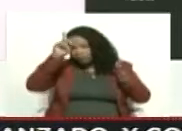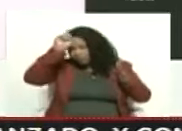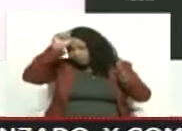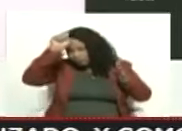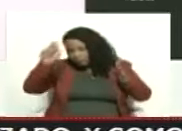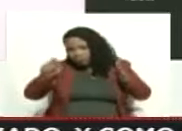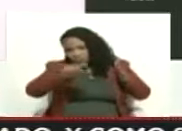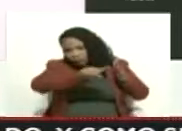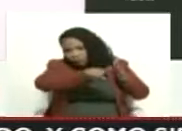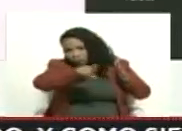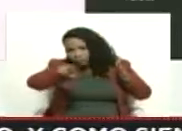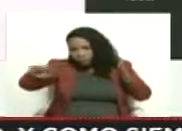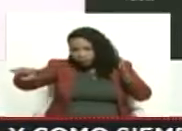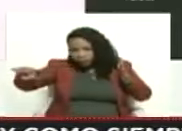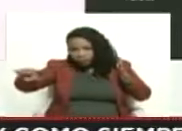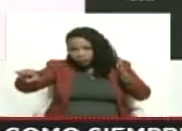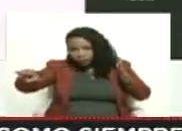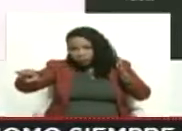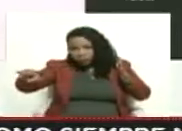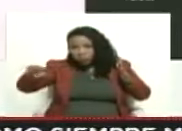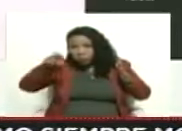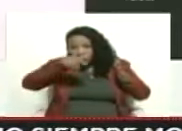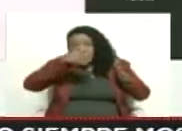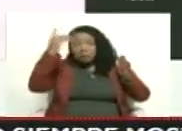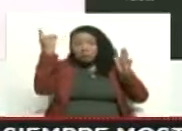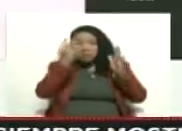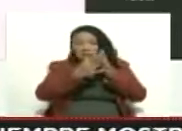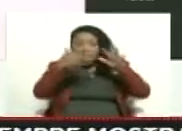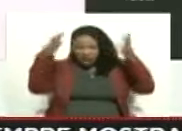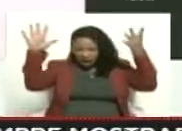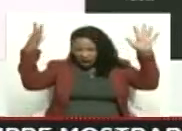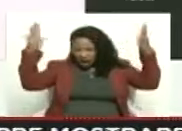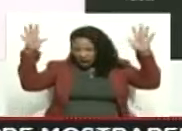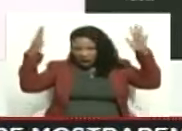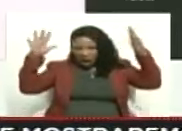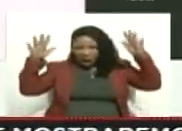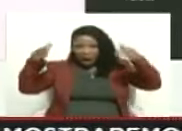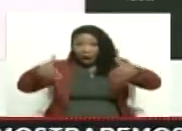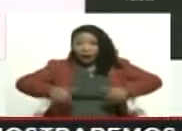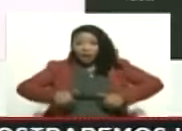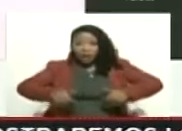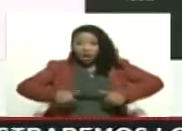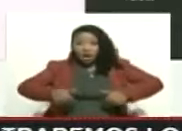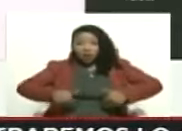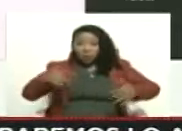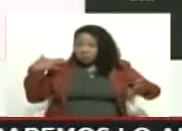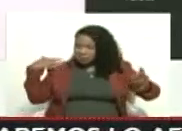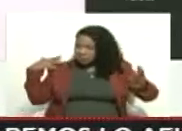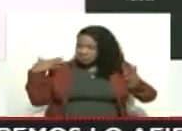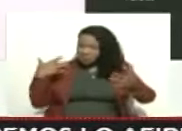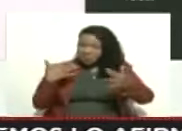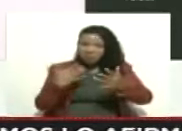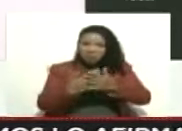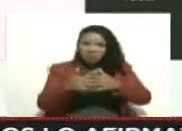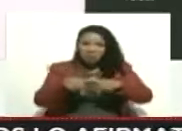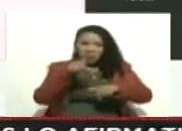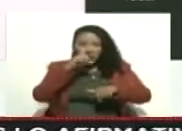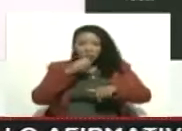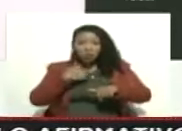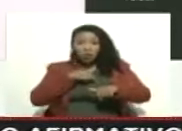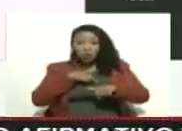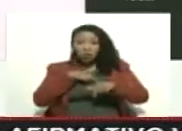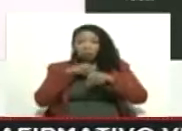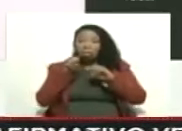ustedes que merecen uno y mil aplausos por el esfuerzo que han hecho durante todo este año no nos hemos